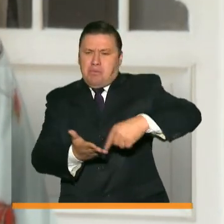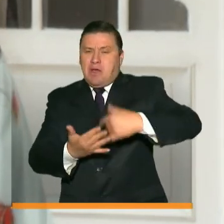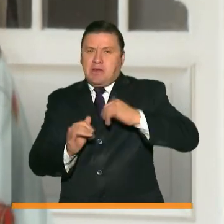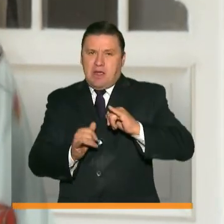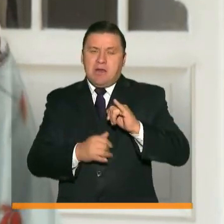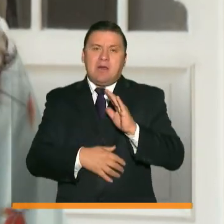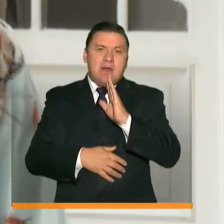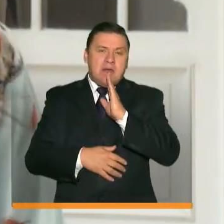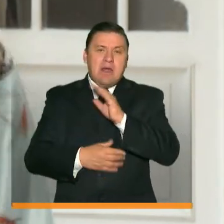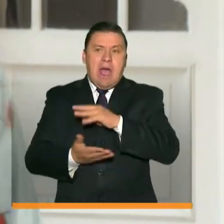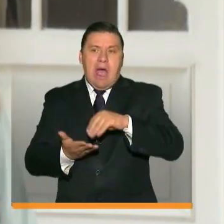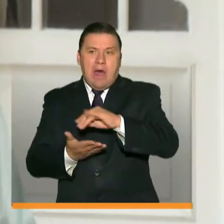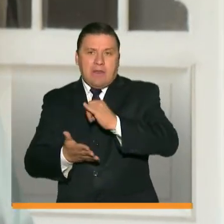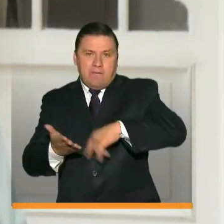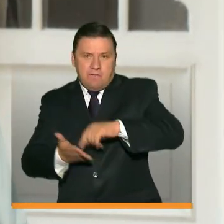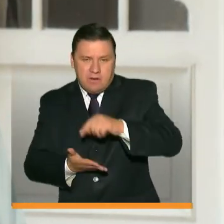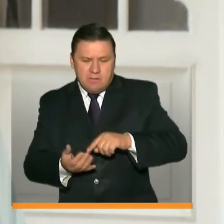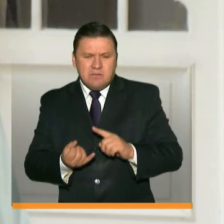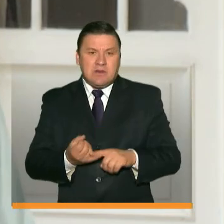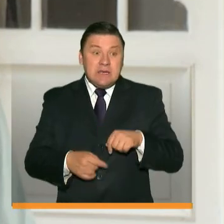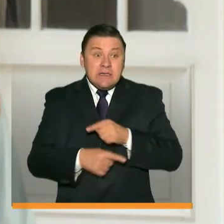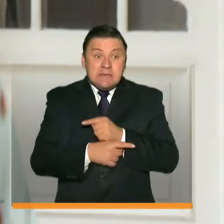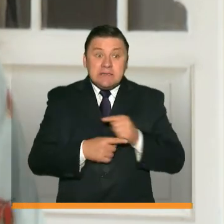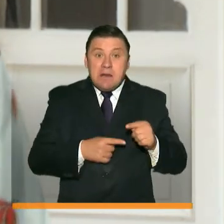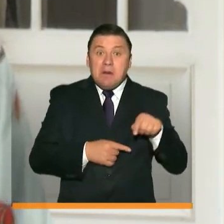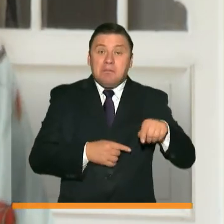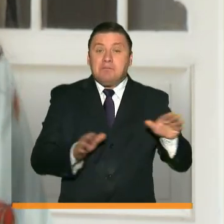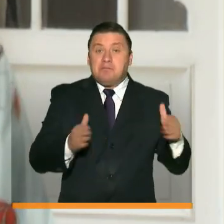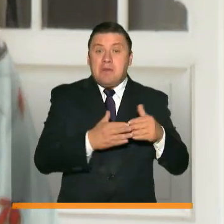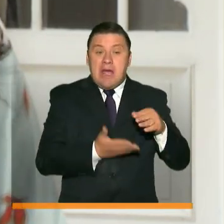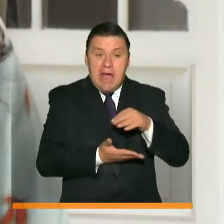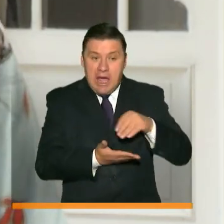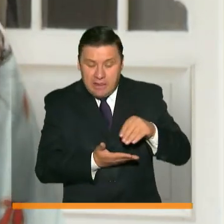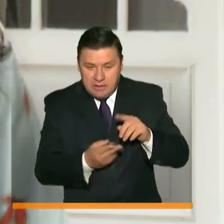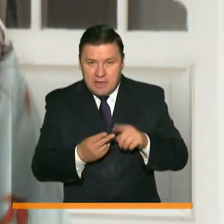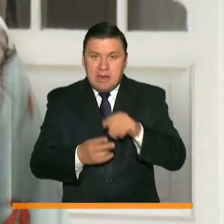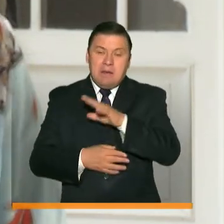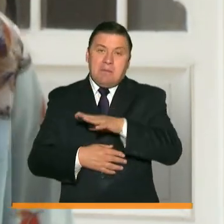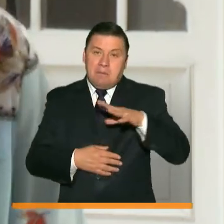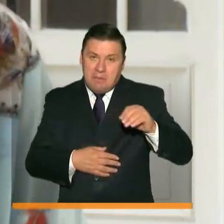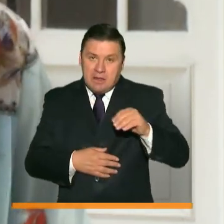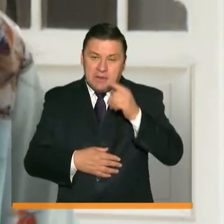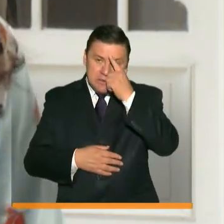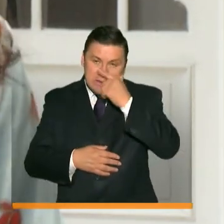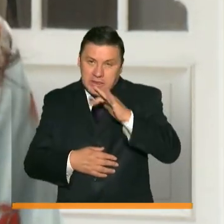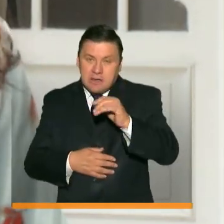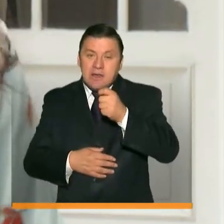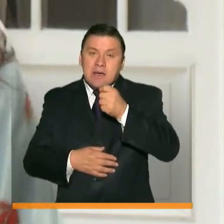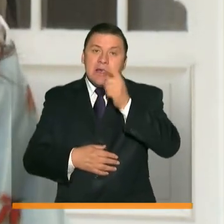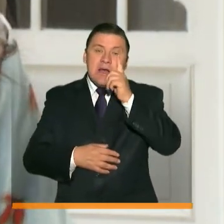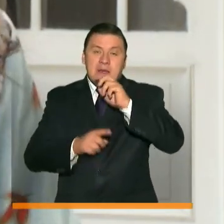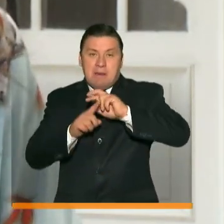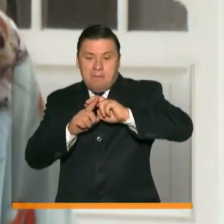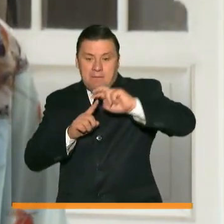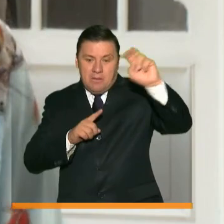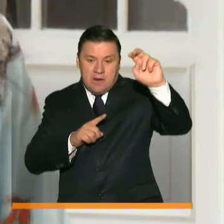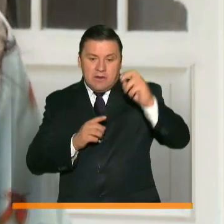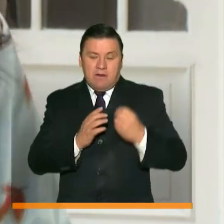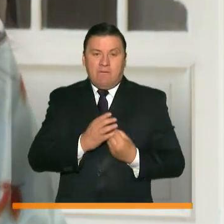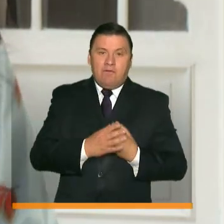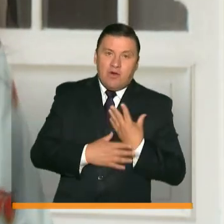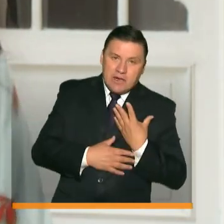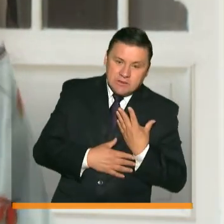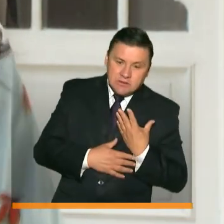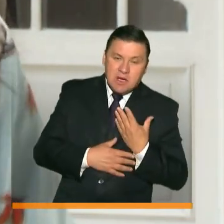firmamos con el Departamento del Atlántico. Esta semana vamos a cerrar Atlántico, Magdalena, Santa Marta, Caldas y Manizales,